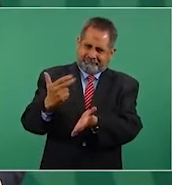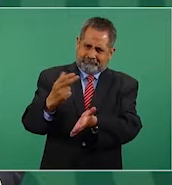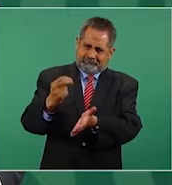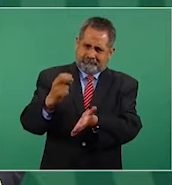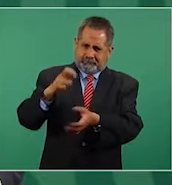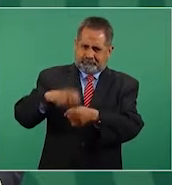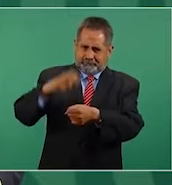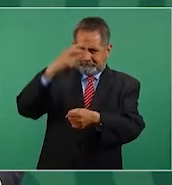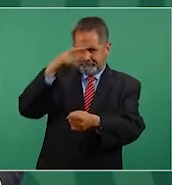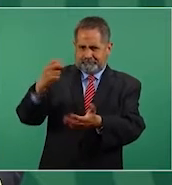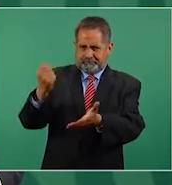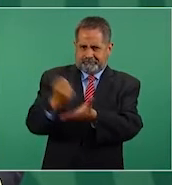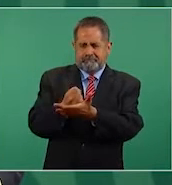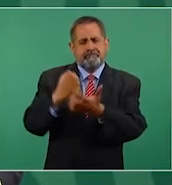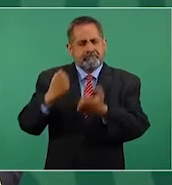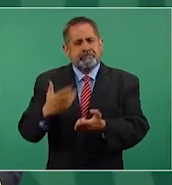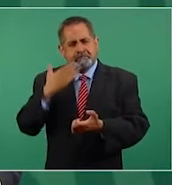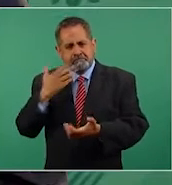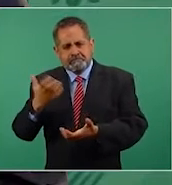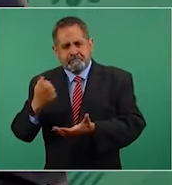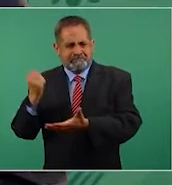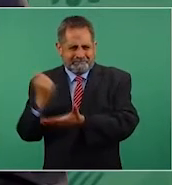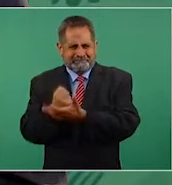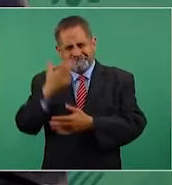antes, está bien hecho.